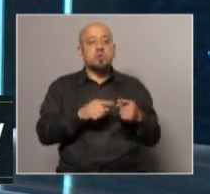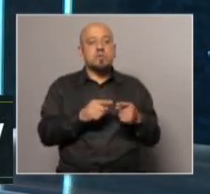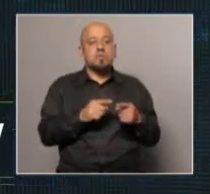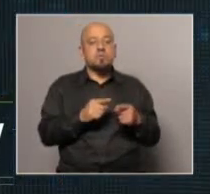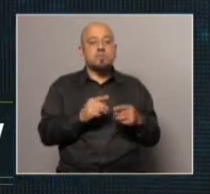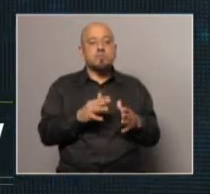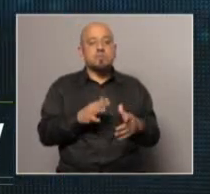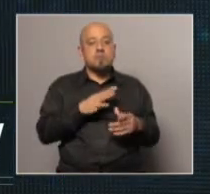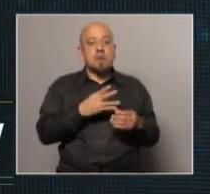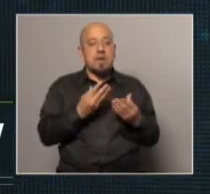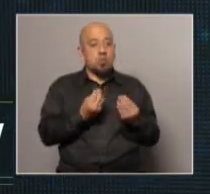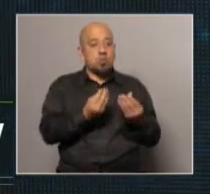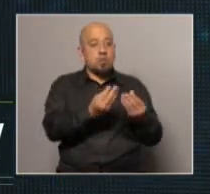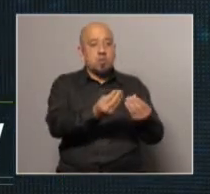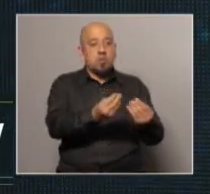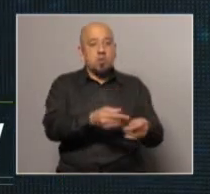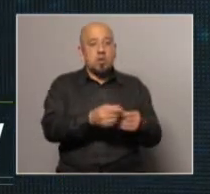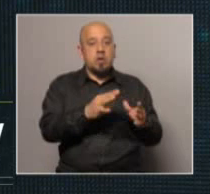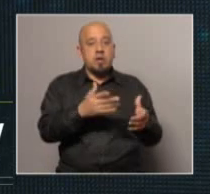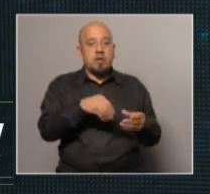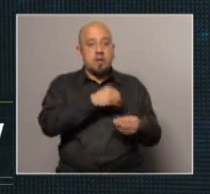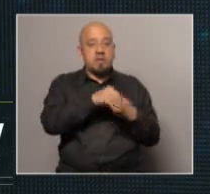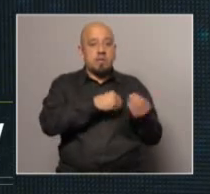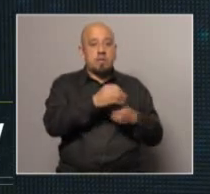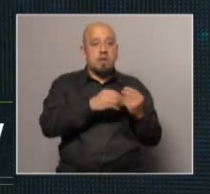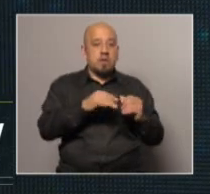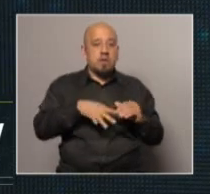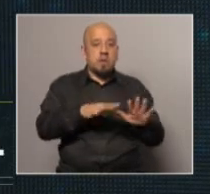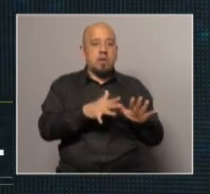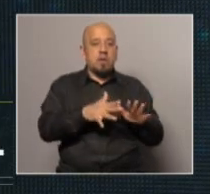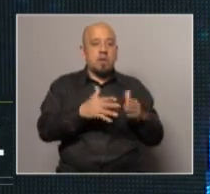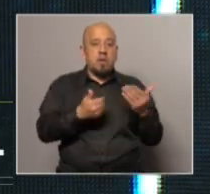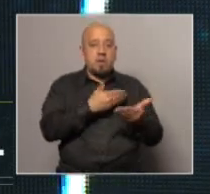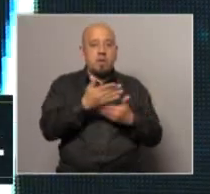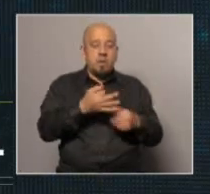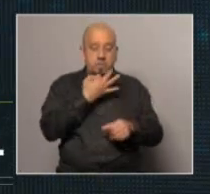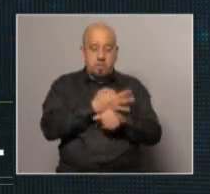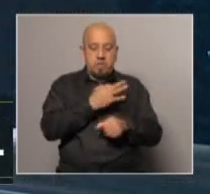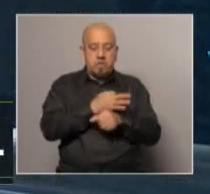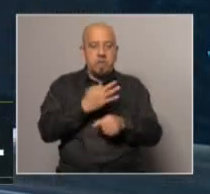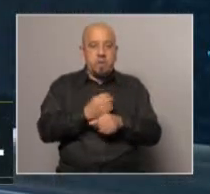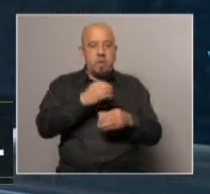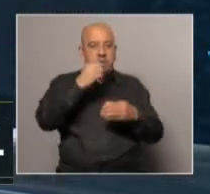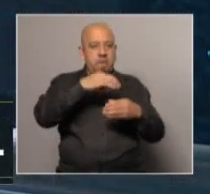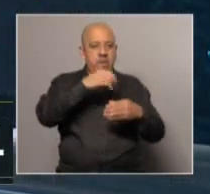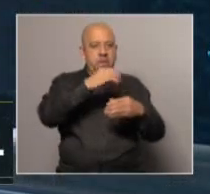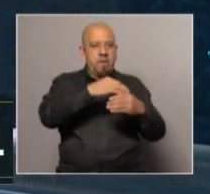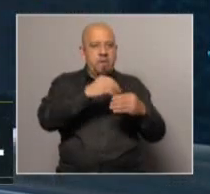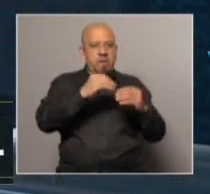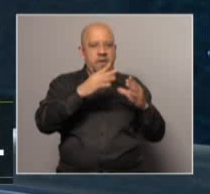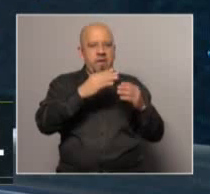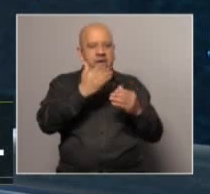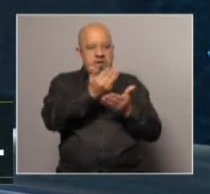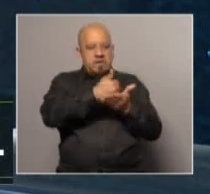hay cultivadores de marihuana solidarios, o las propias familias se preparan y se van enseñando ellas mismas a plantar marihuana y hacer la extracción